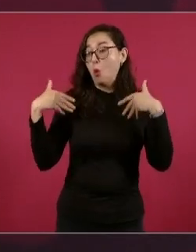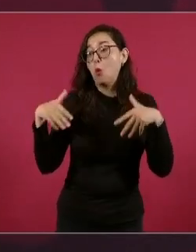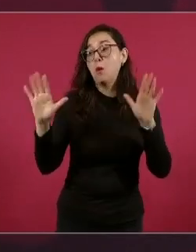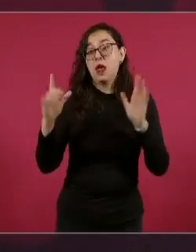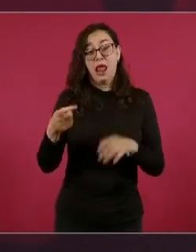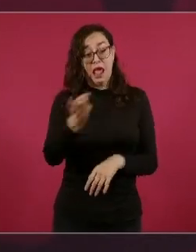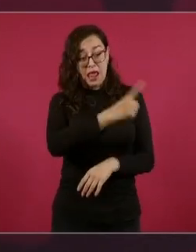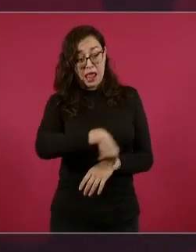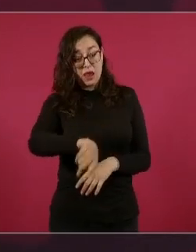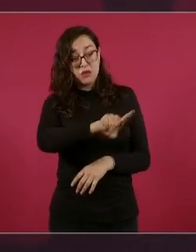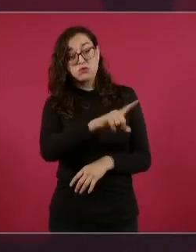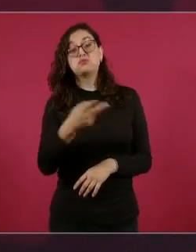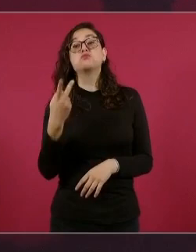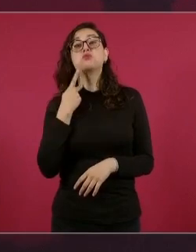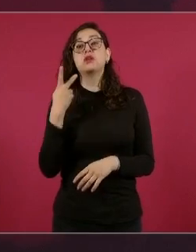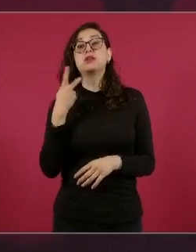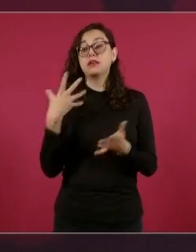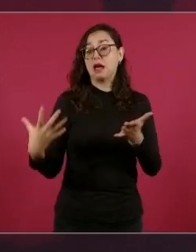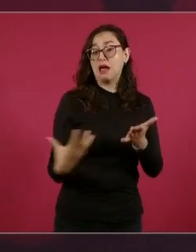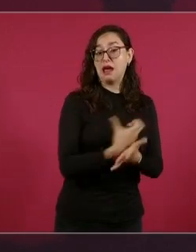en quiebra,